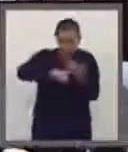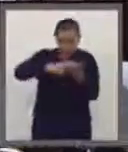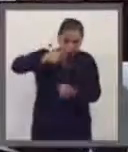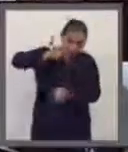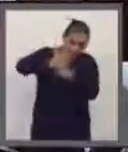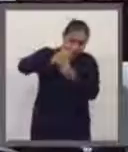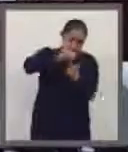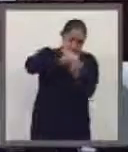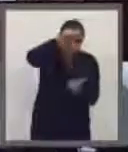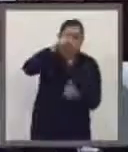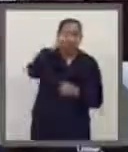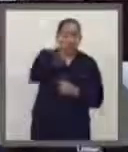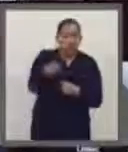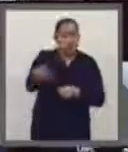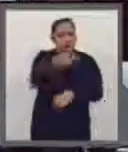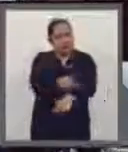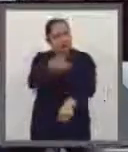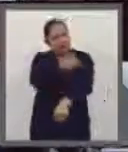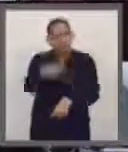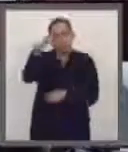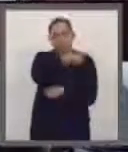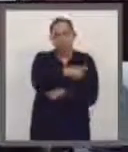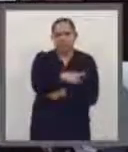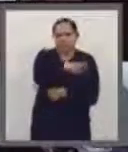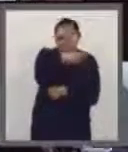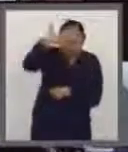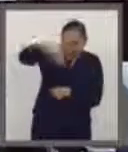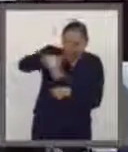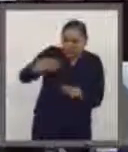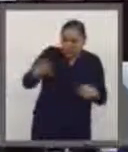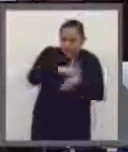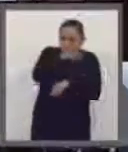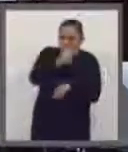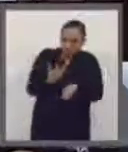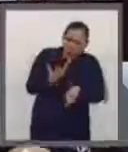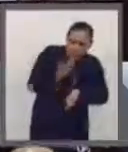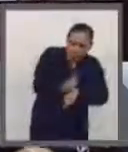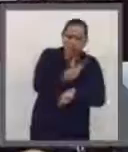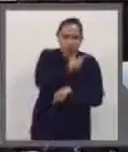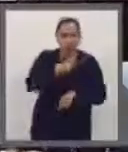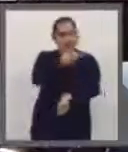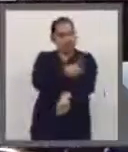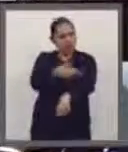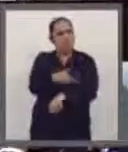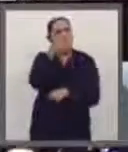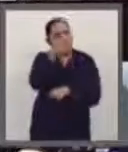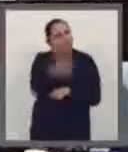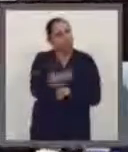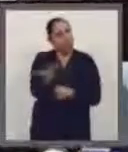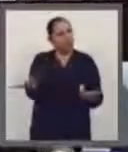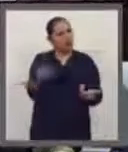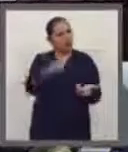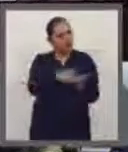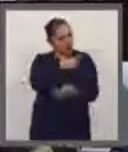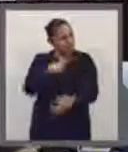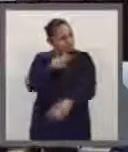no hace eficientes sus servicios, y para eso está. Y entonces muy fácil,